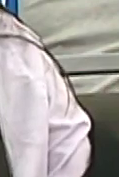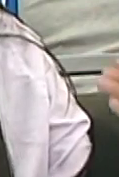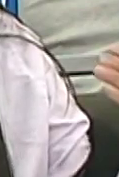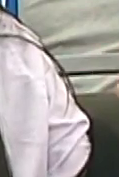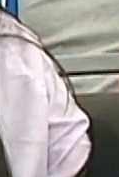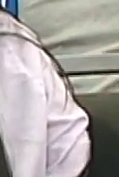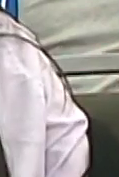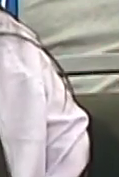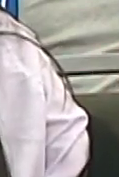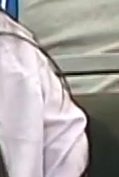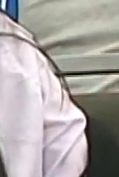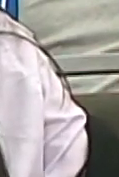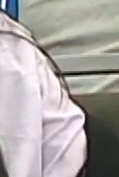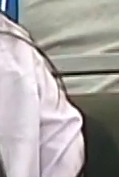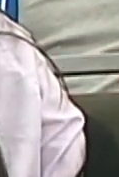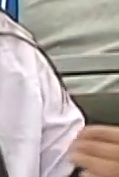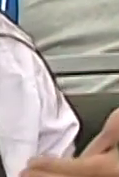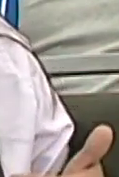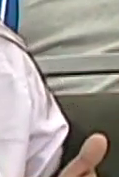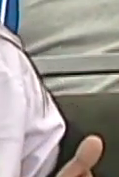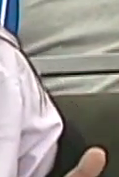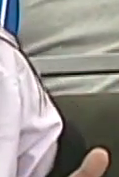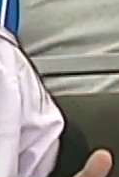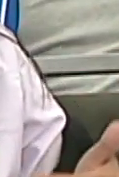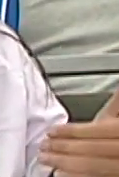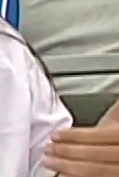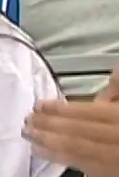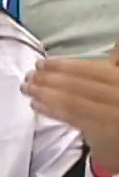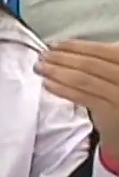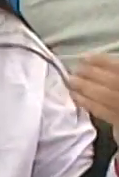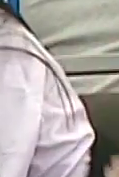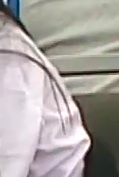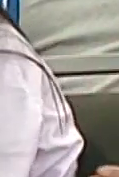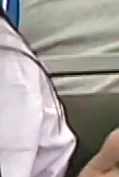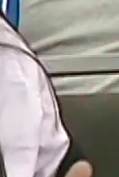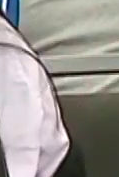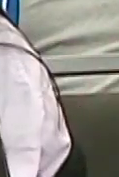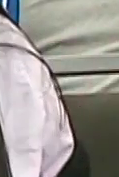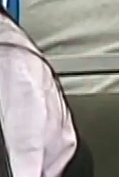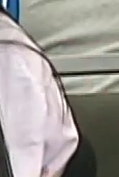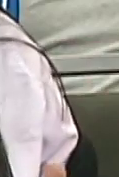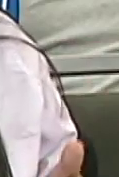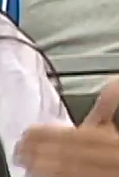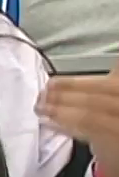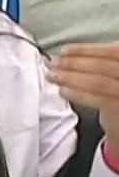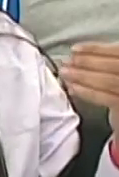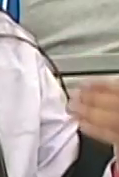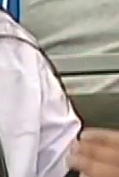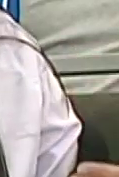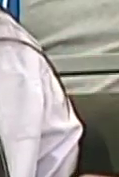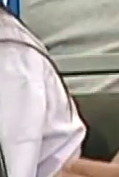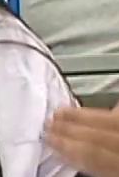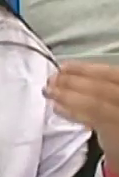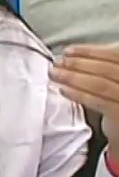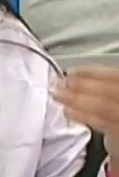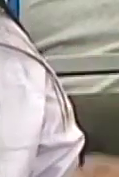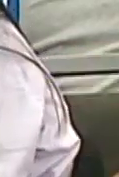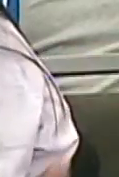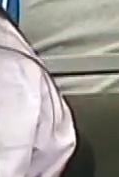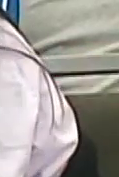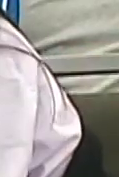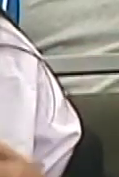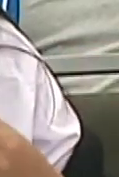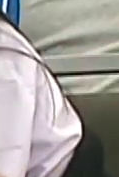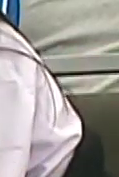su declaración de Venezuela, territorio libre de analfabetismo, y a 16 años de su creación. Se declara